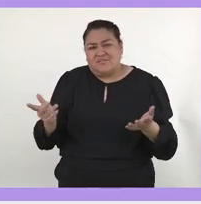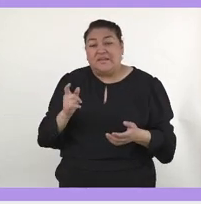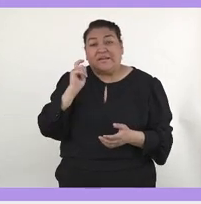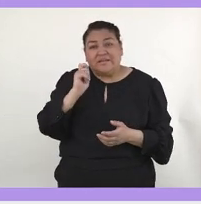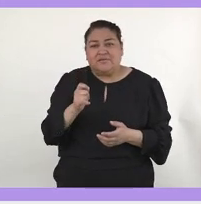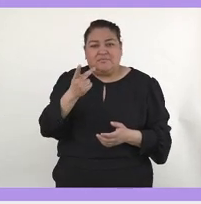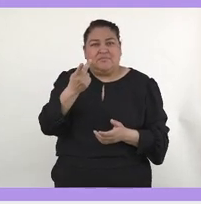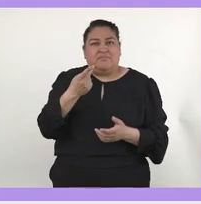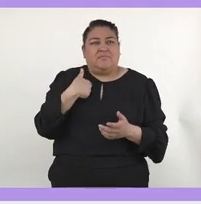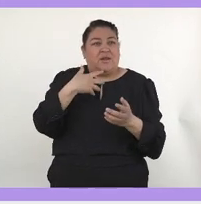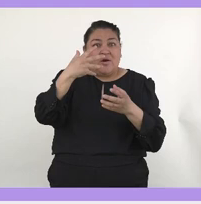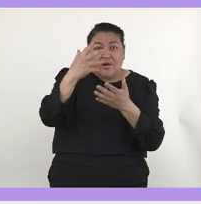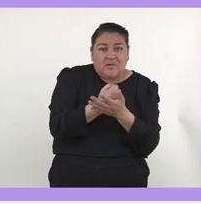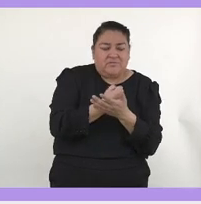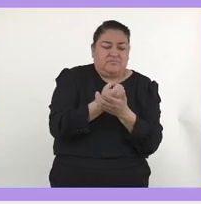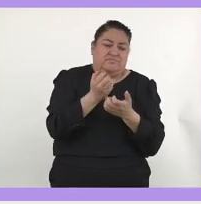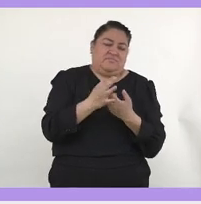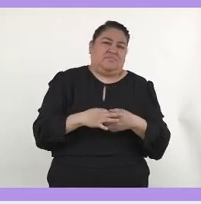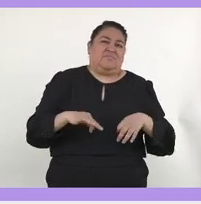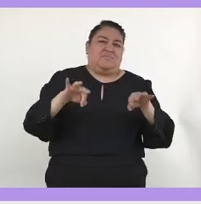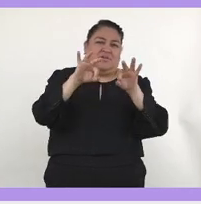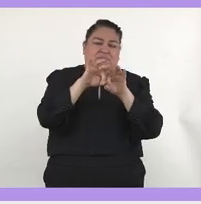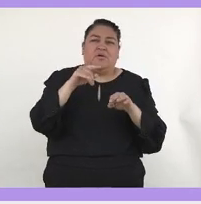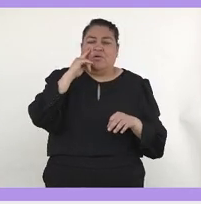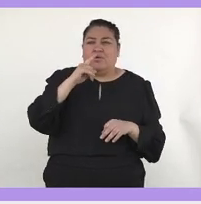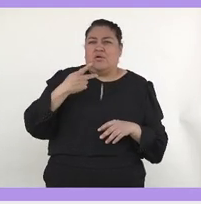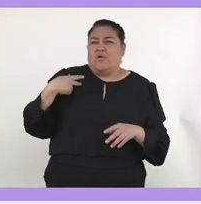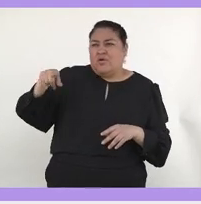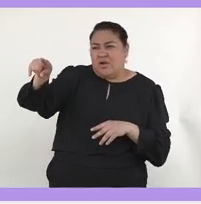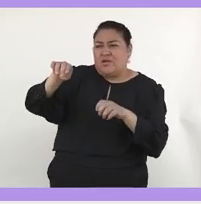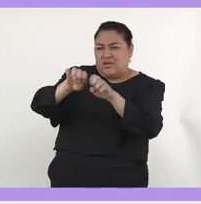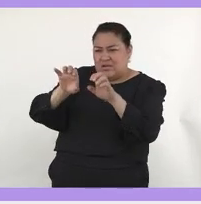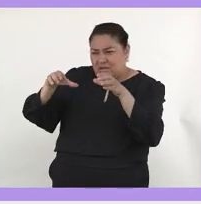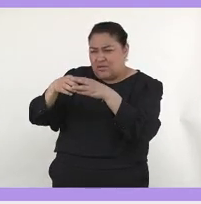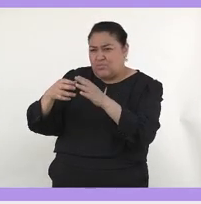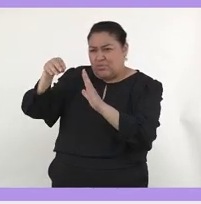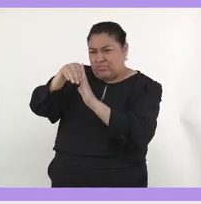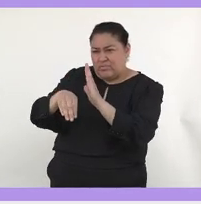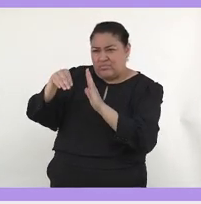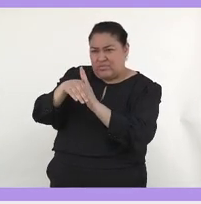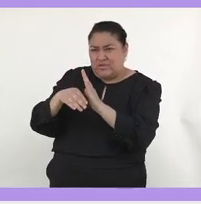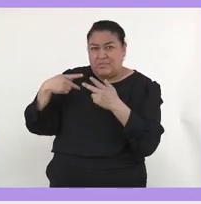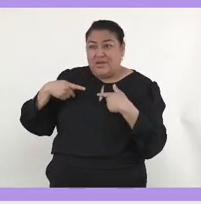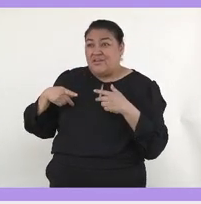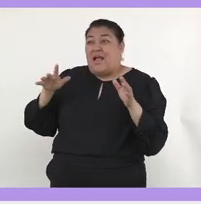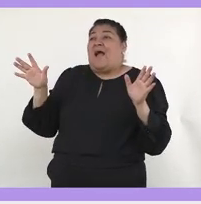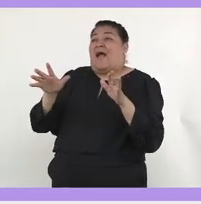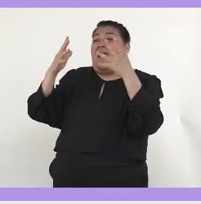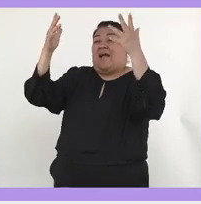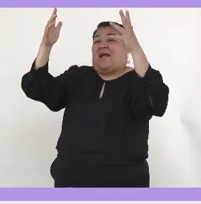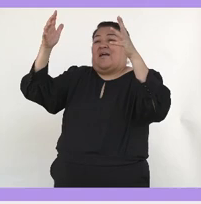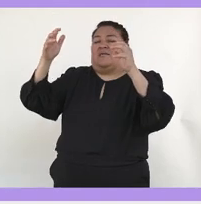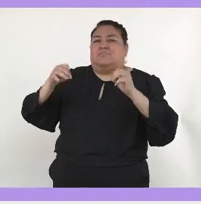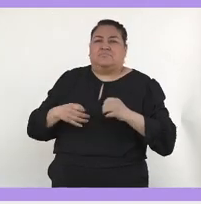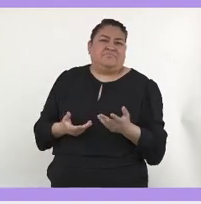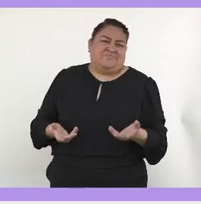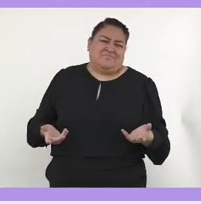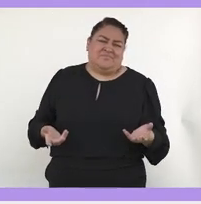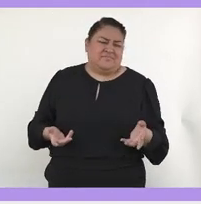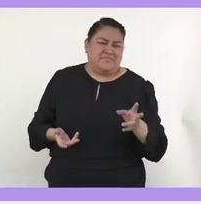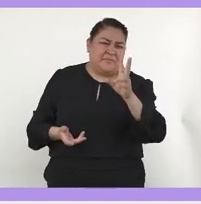éxito es muy importante porque nadie anima a los que pierden desgraciadamente entonces Claro que sí